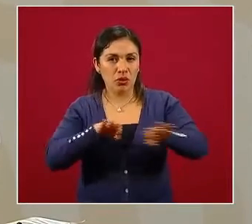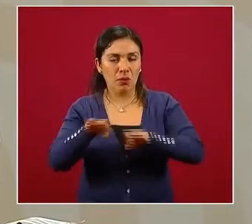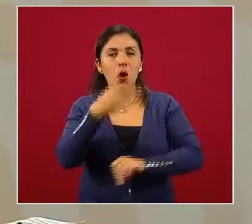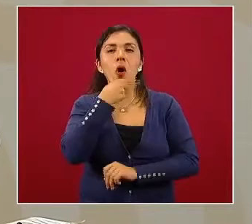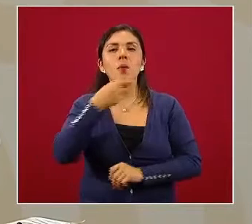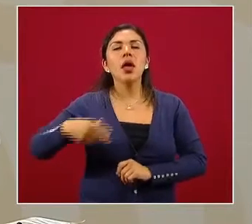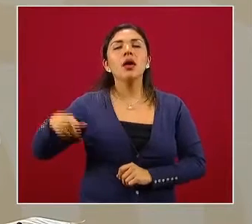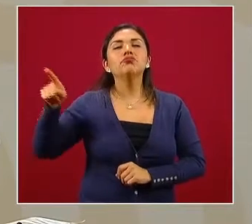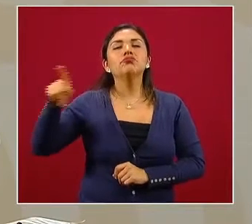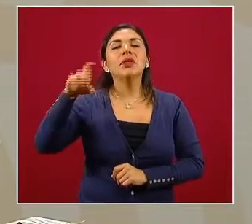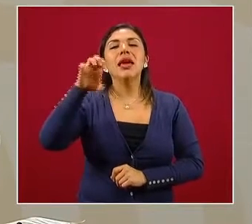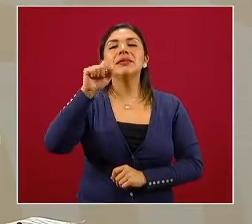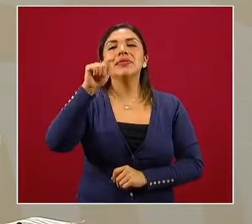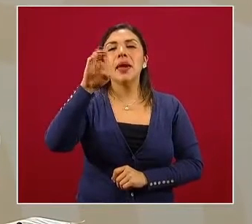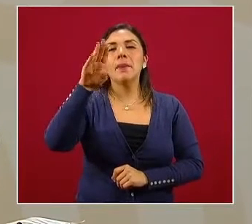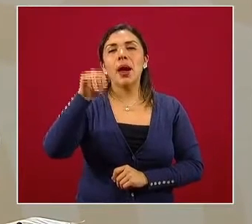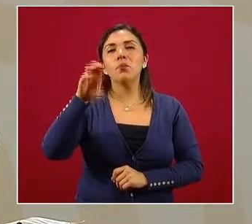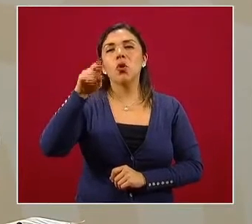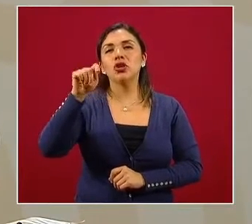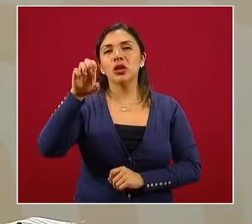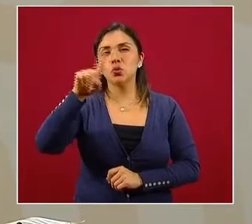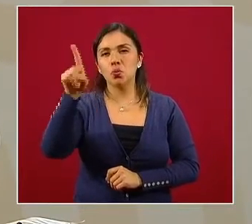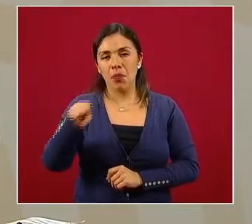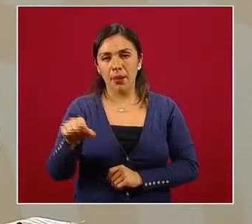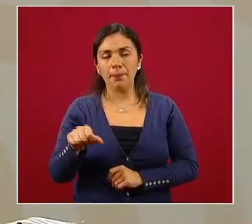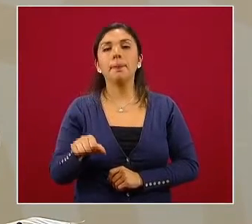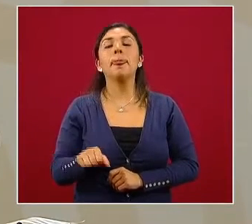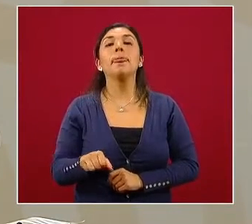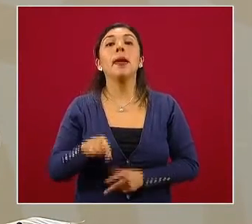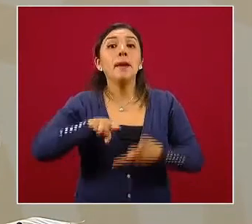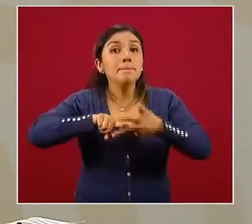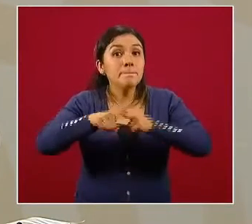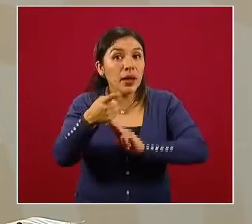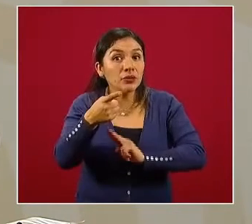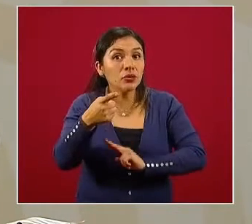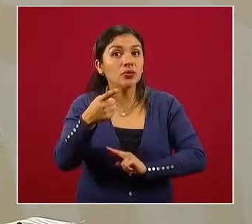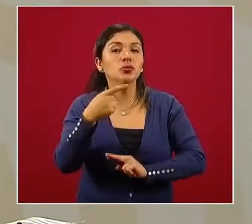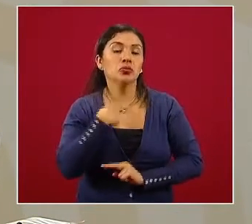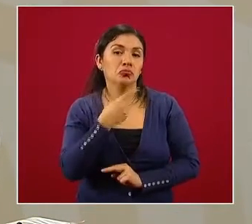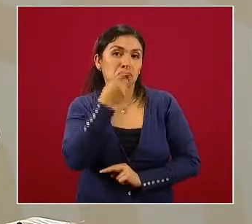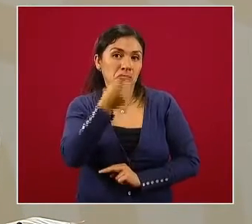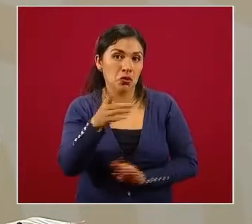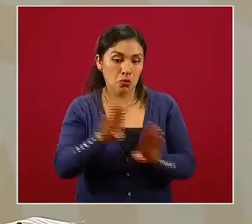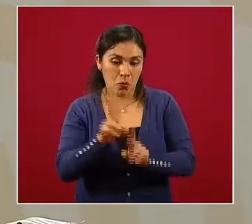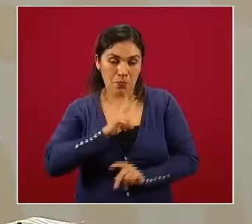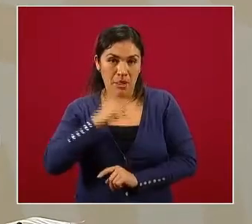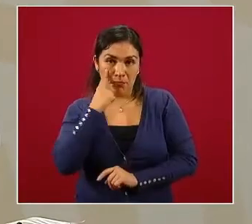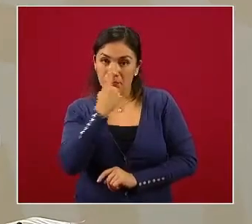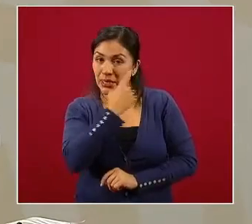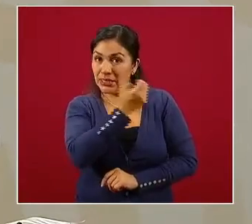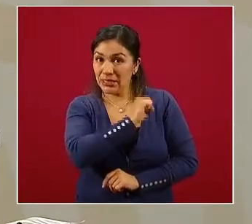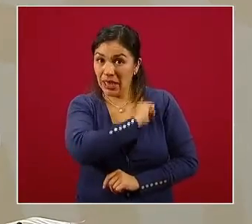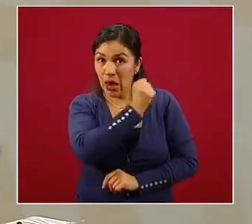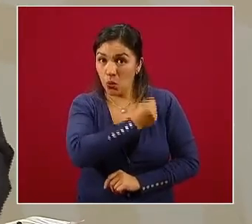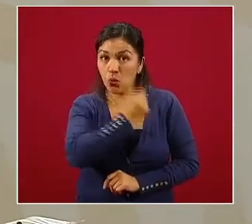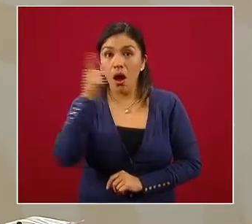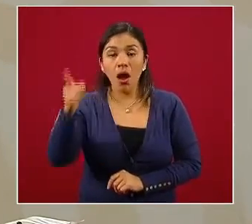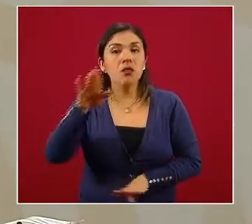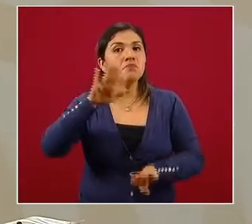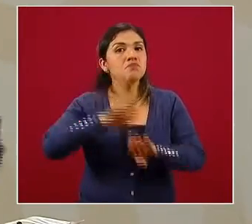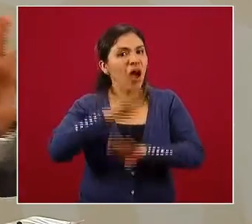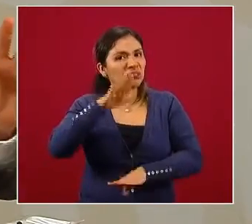maestro Esteban Moctezuma Barragán, que desde el inicio, yo diría desde el punto de vista de salud, ha sido de los